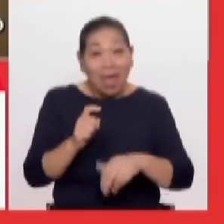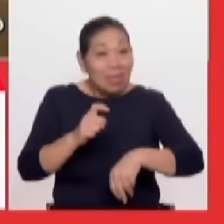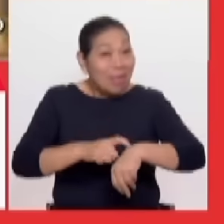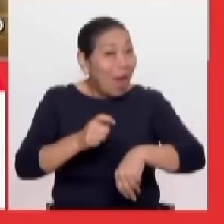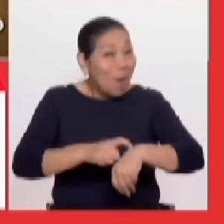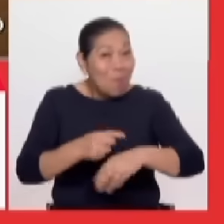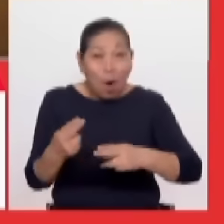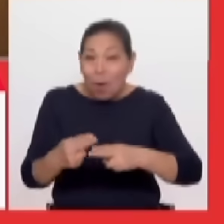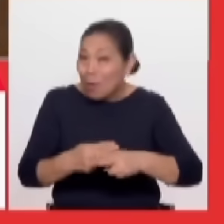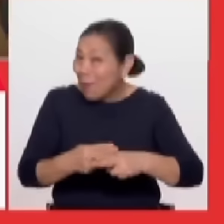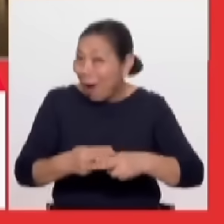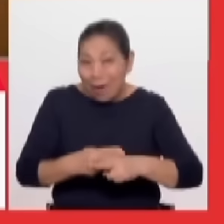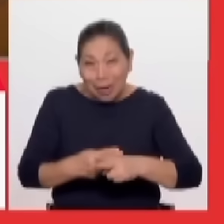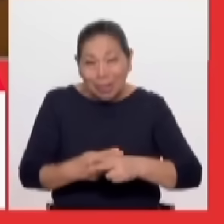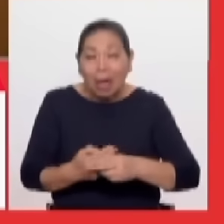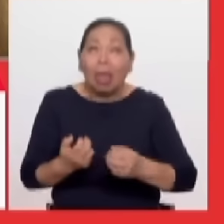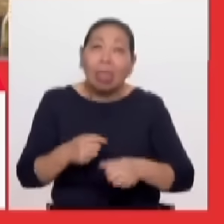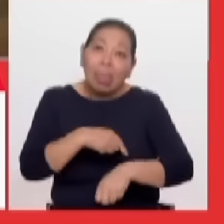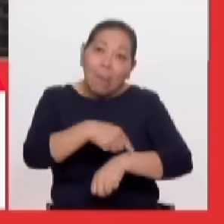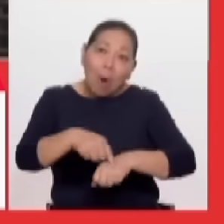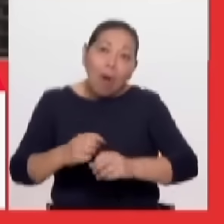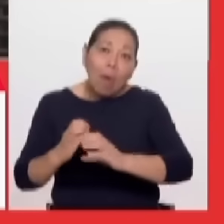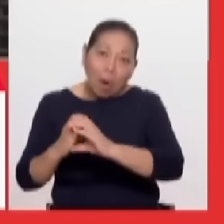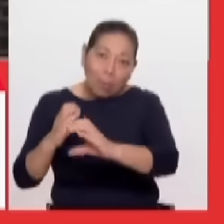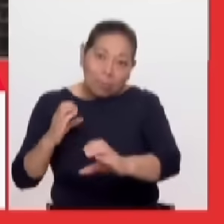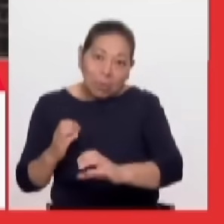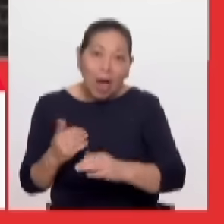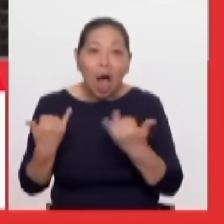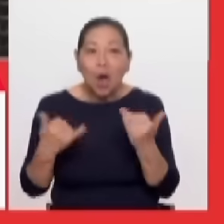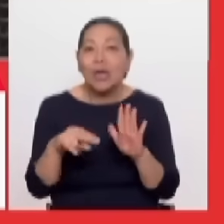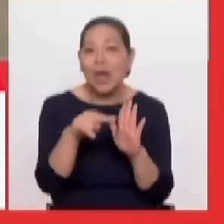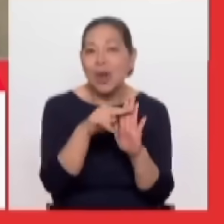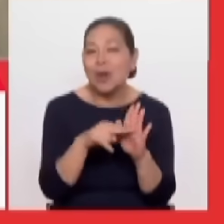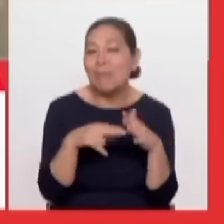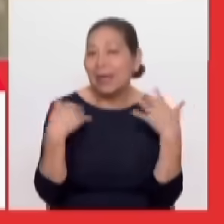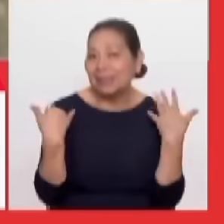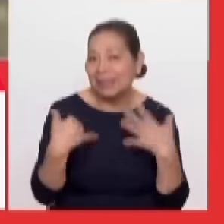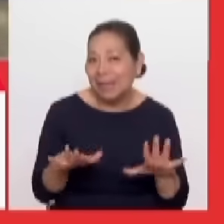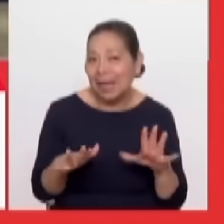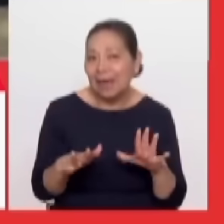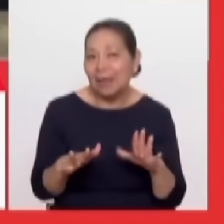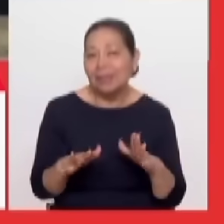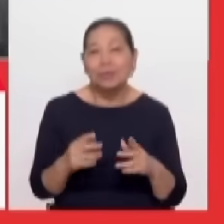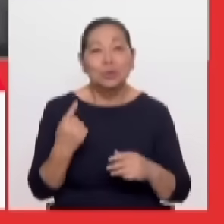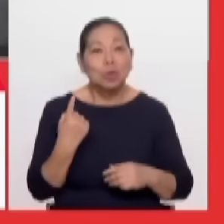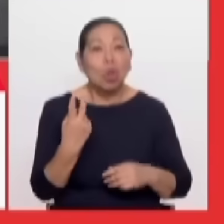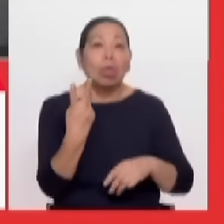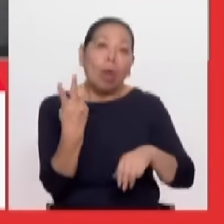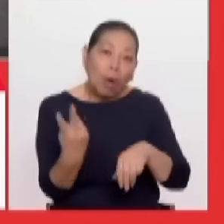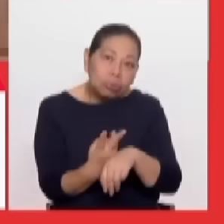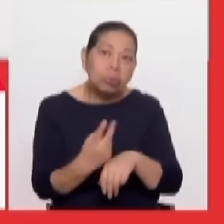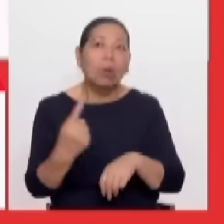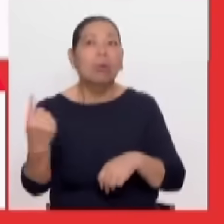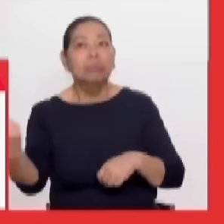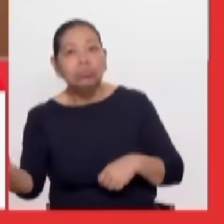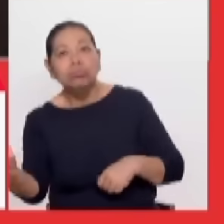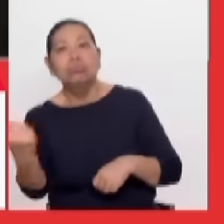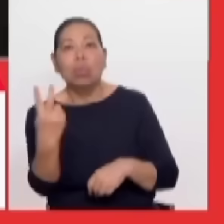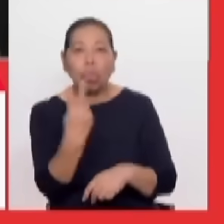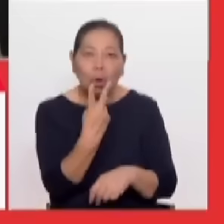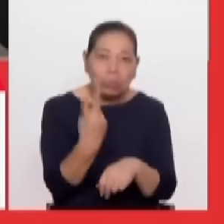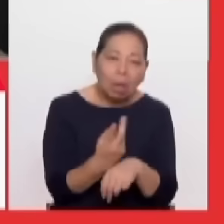en el que pasamos en el transporte. Hemos normalizado ya el pasarnos 2 horas de ida o 2 horas de